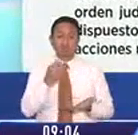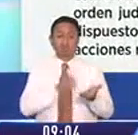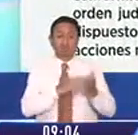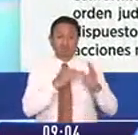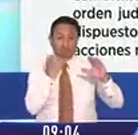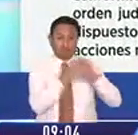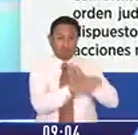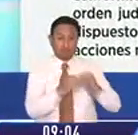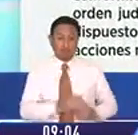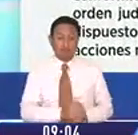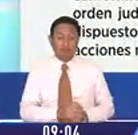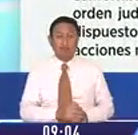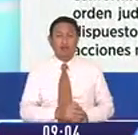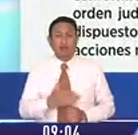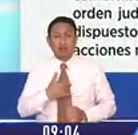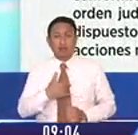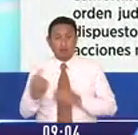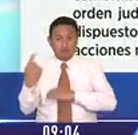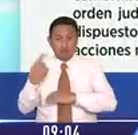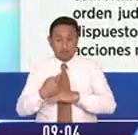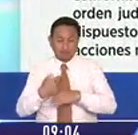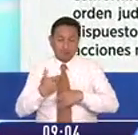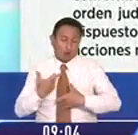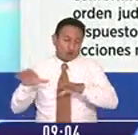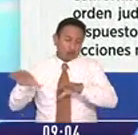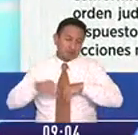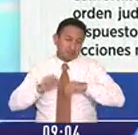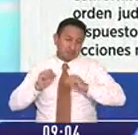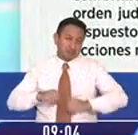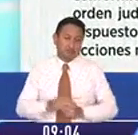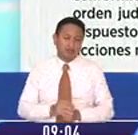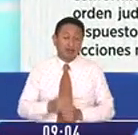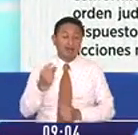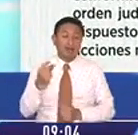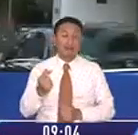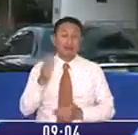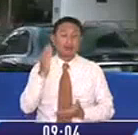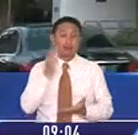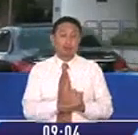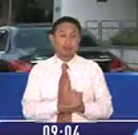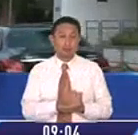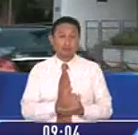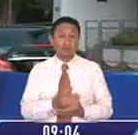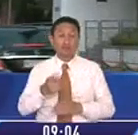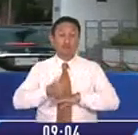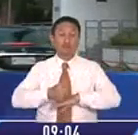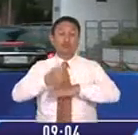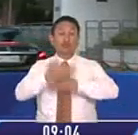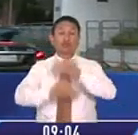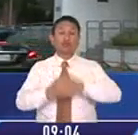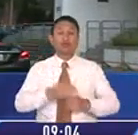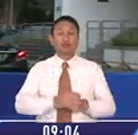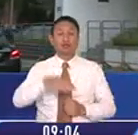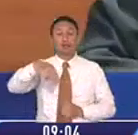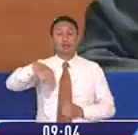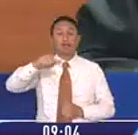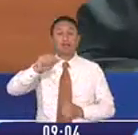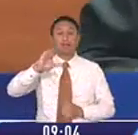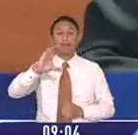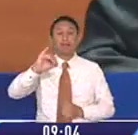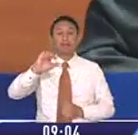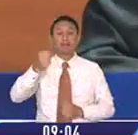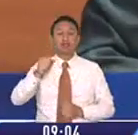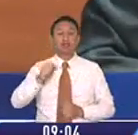comunicado señaló que cumplirá en su integridad y de manera inmediata lo dispuesto por el juez de la Corte Nacional de